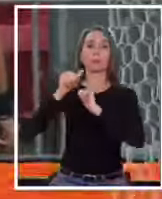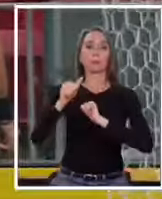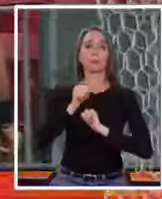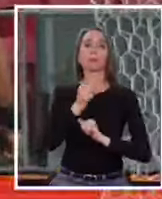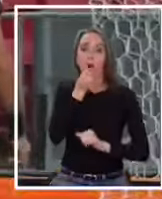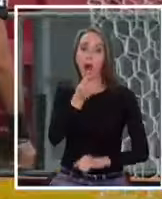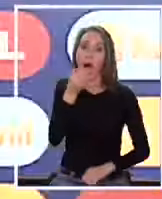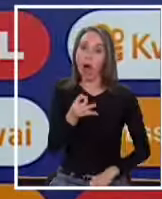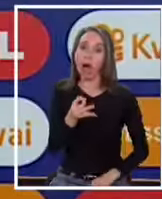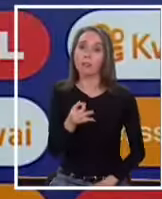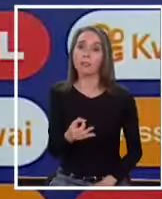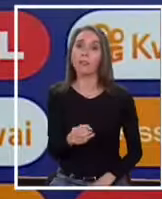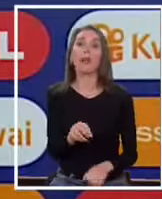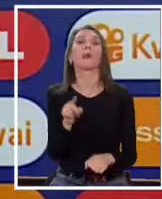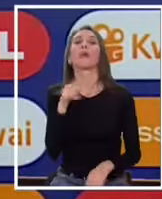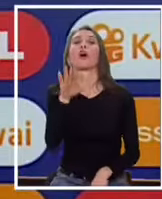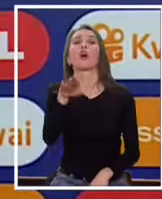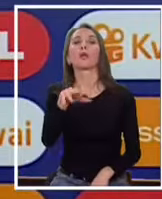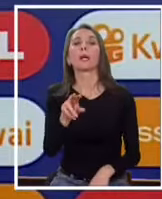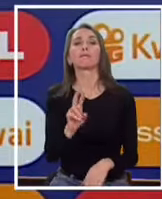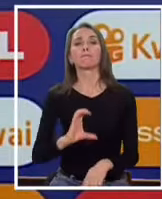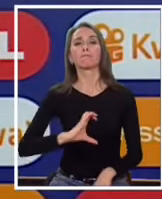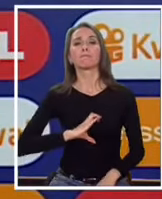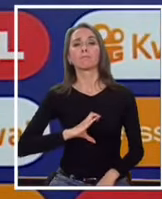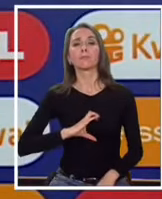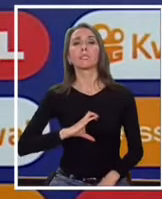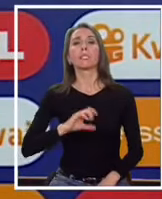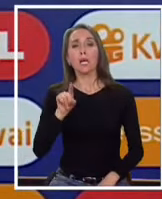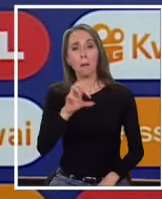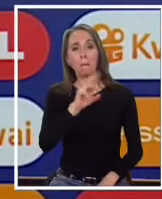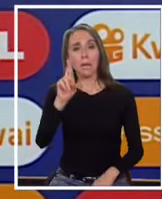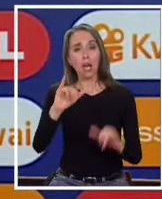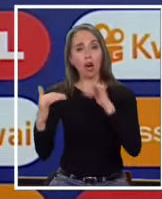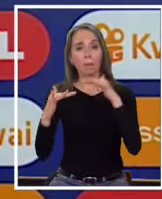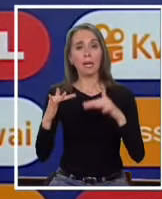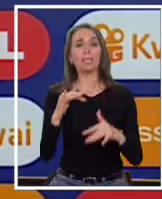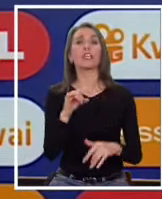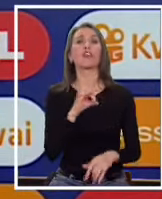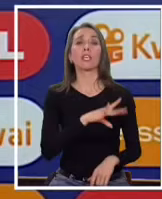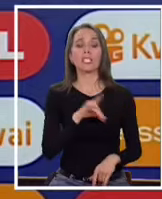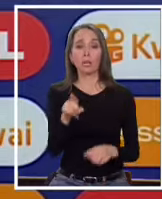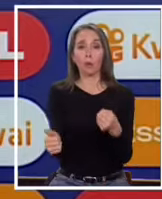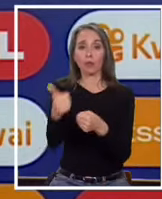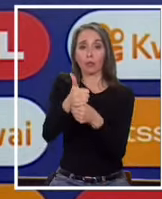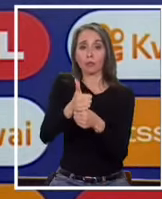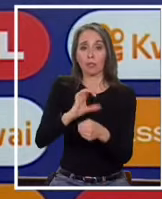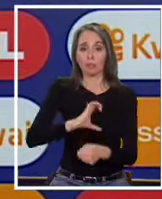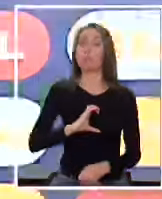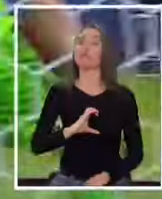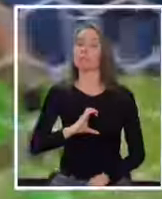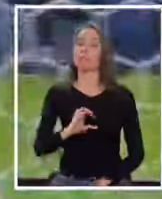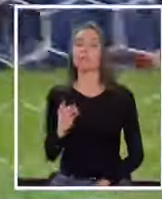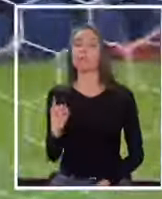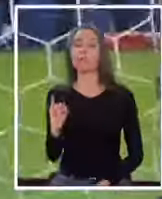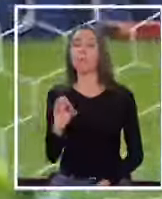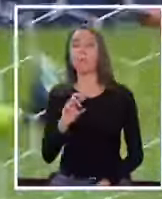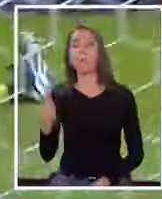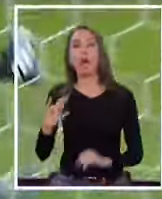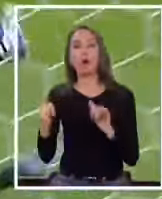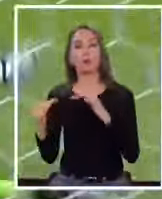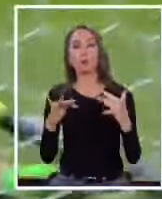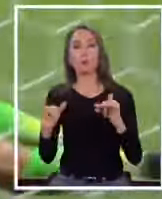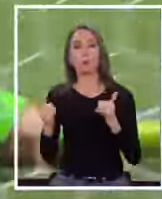esconde. Profesor Martín Lasarte, ¿fue el peor partido de Chile en su mandato? Sí, fue el peor partido, sí.